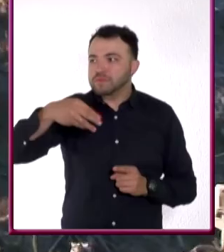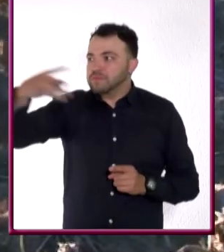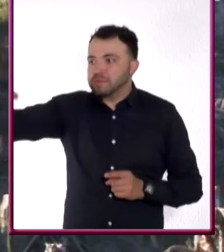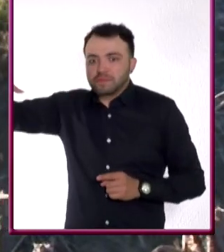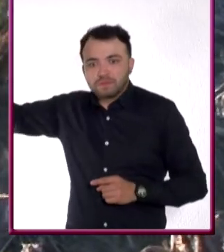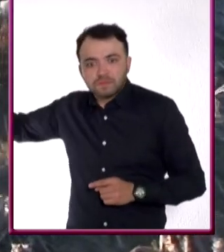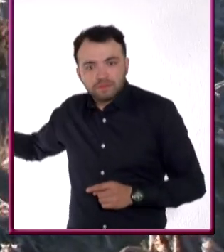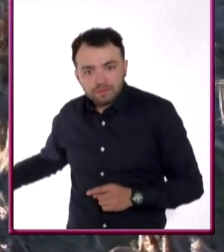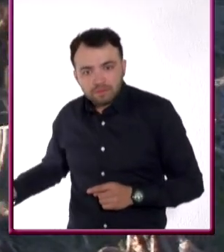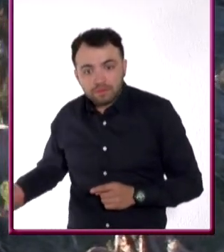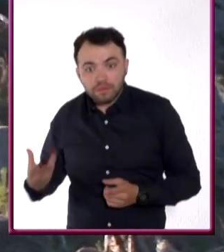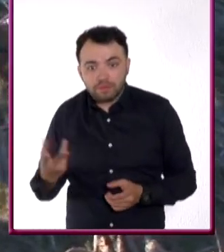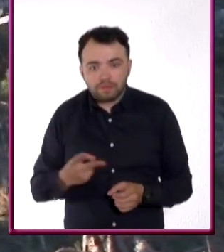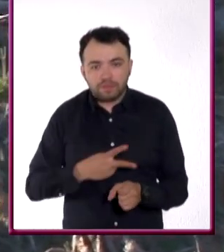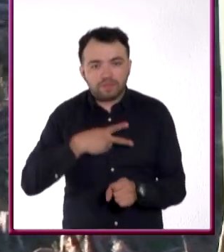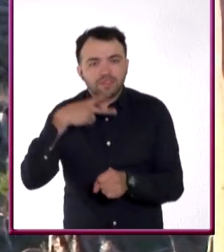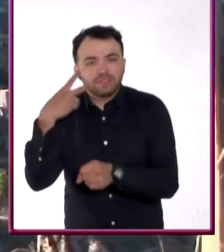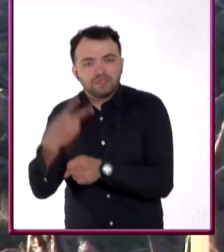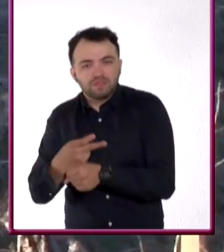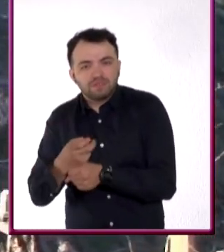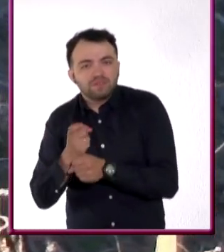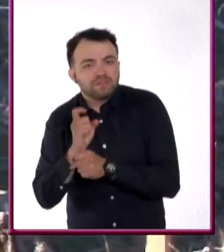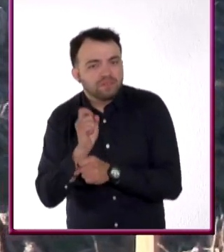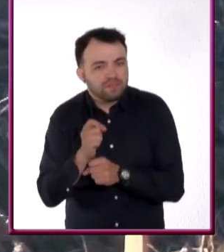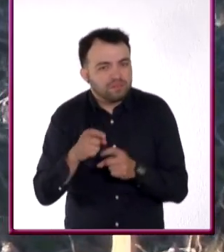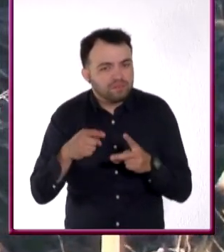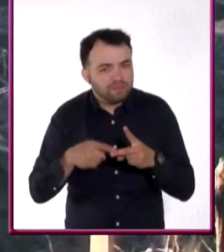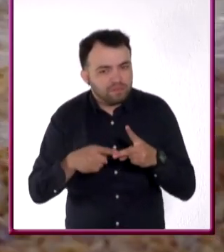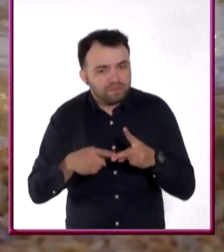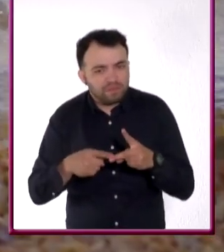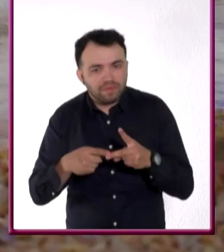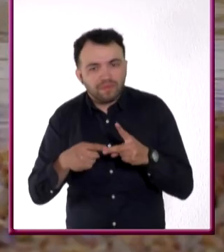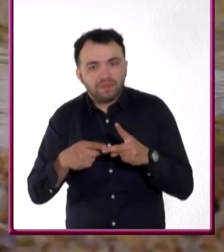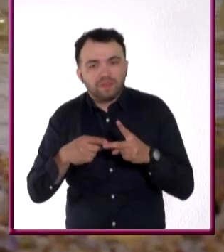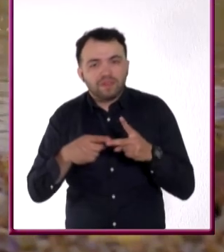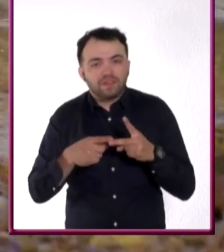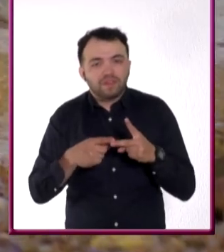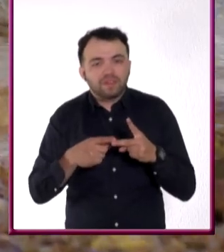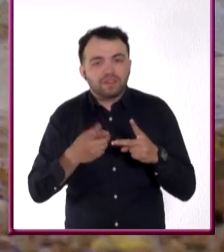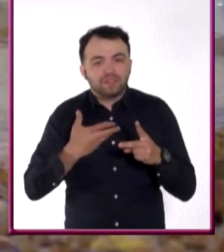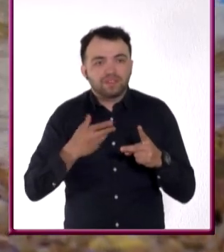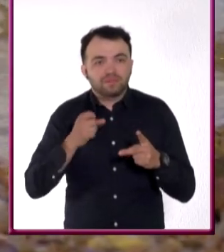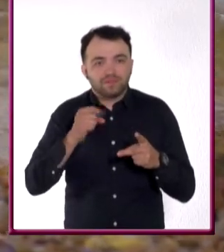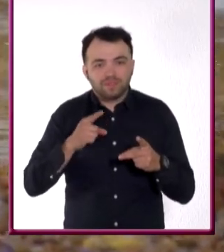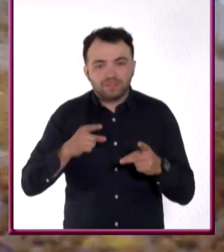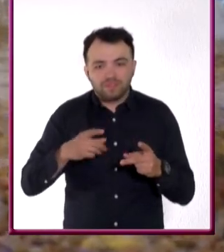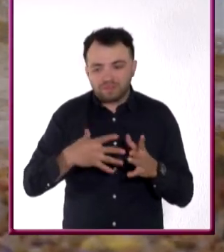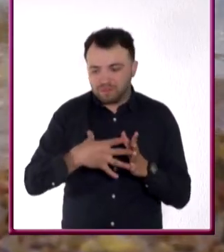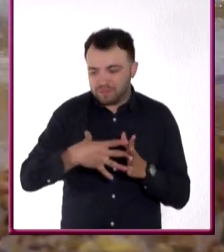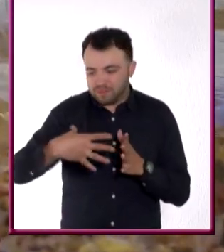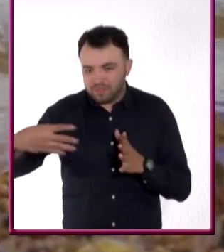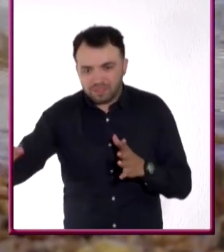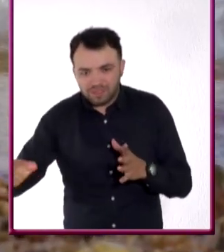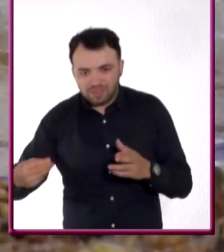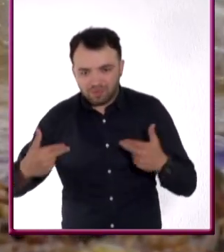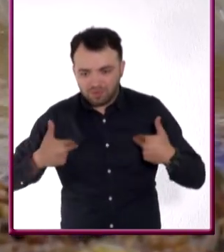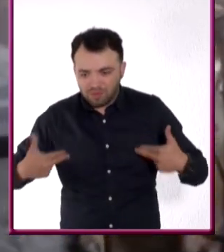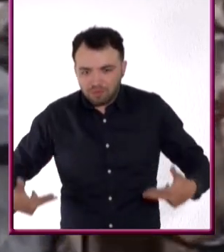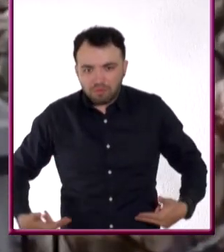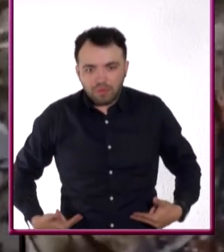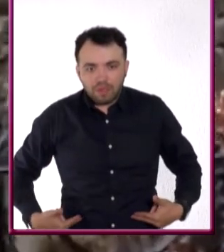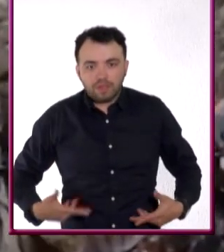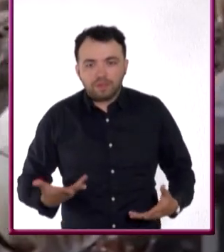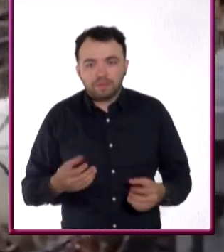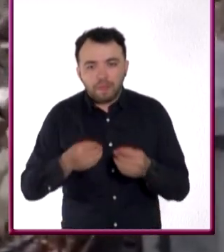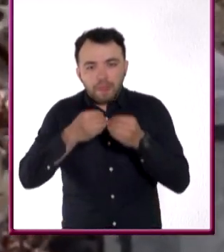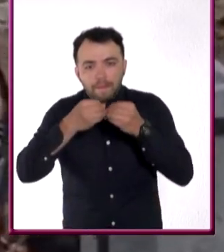otra. El segundo proceso que facilita que los virus brinquen de especie es el daño de los ecosistemas por acción humana,